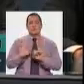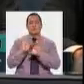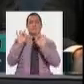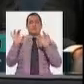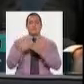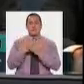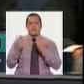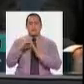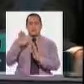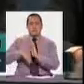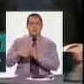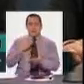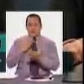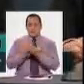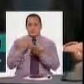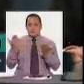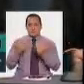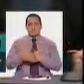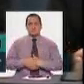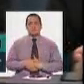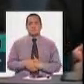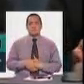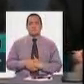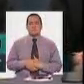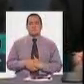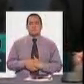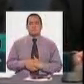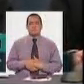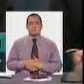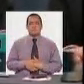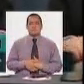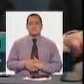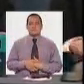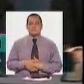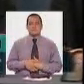cuestión subalterna. Muchas gracias. Bueno.